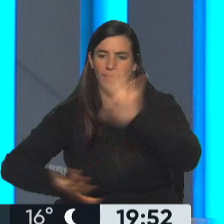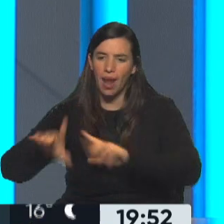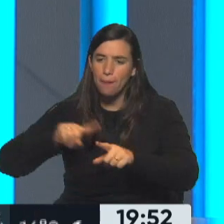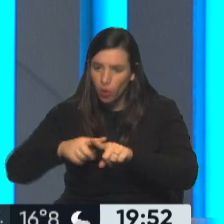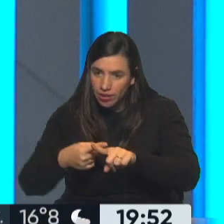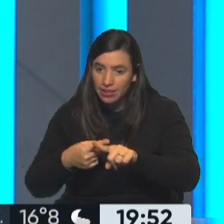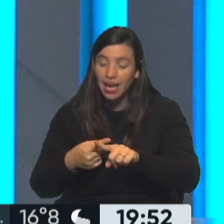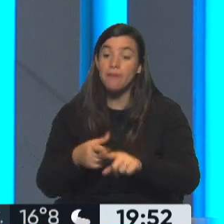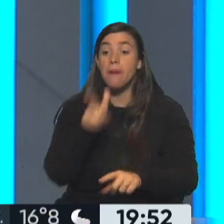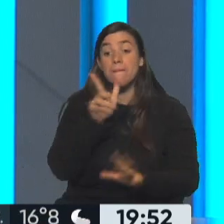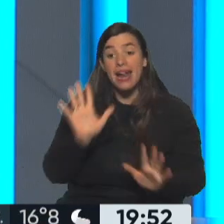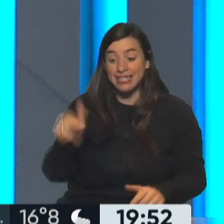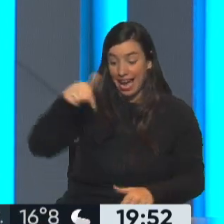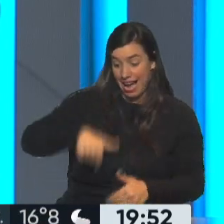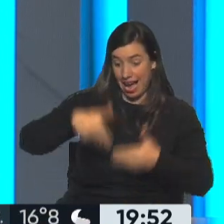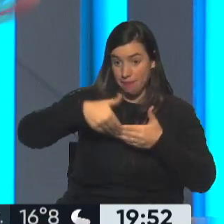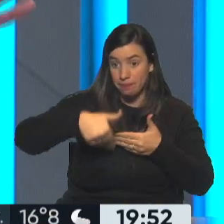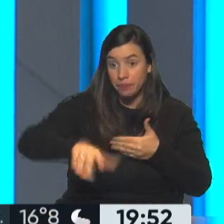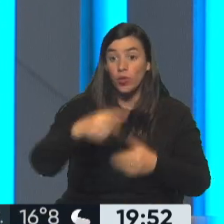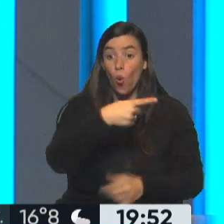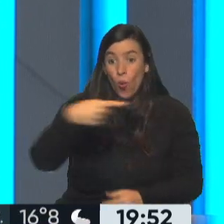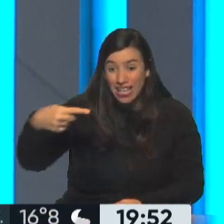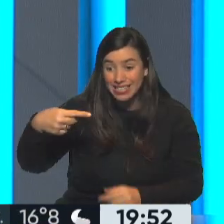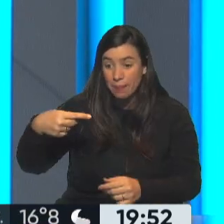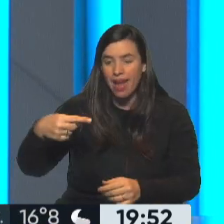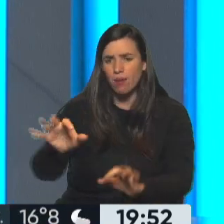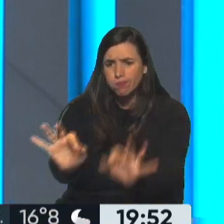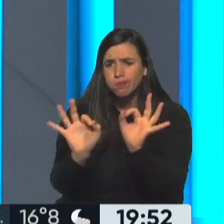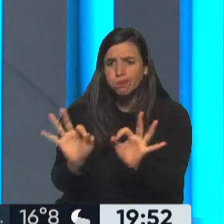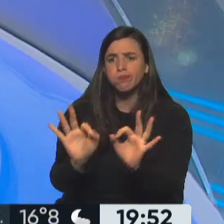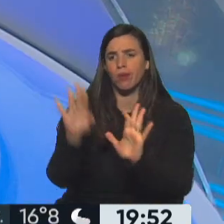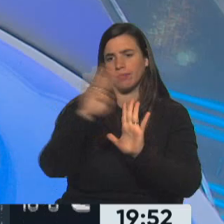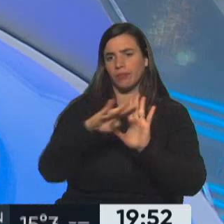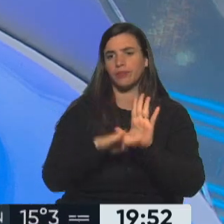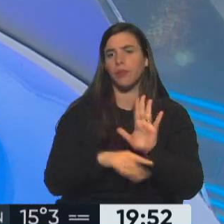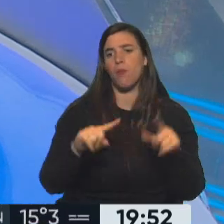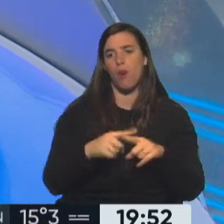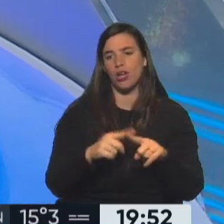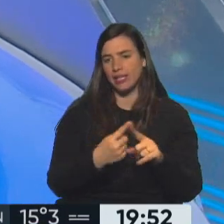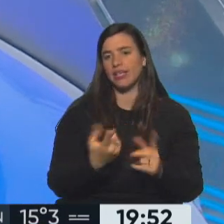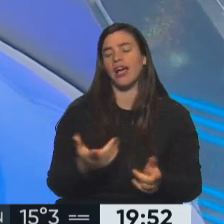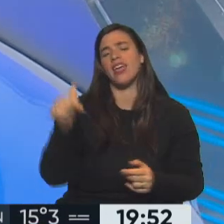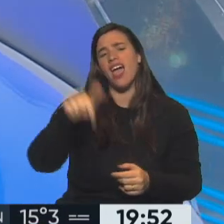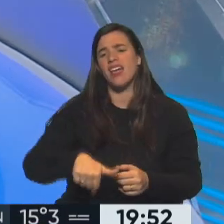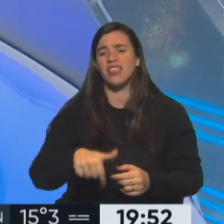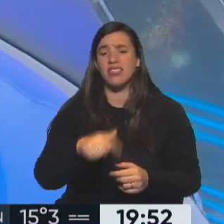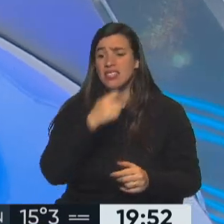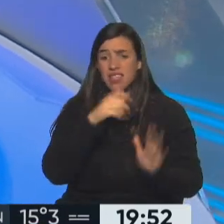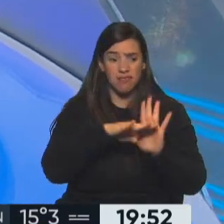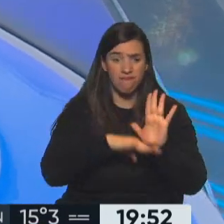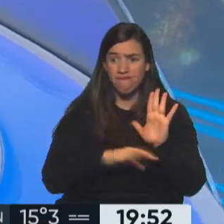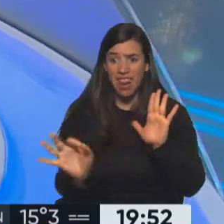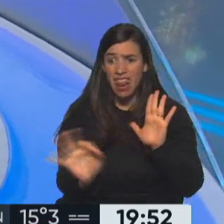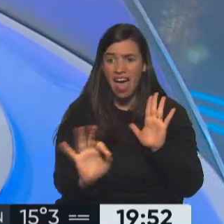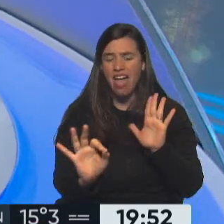tener de acá una semana es el orden de la política. Si no tenemos ese orden, le seguimos dando lugar al debate de la ultraderecha. Vuelven el domingo. Le seguimos dando lugar a otras cosas. Vuelven